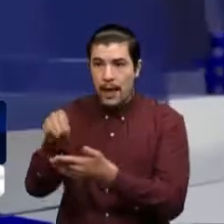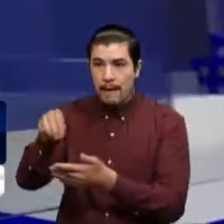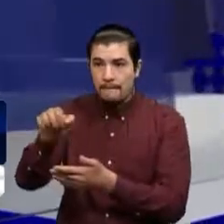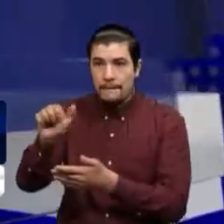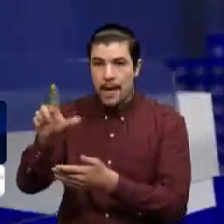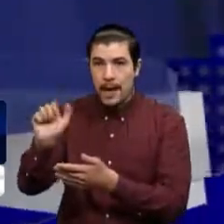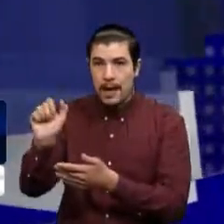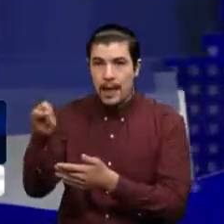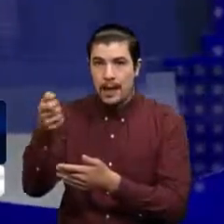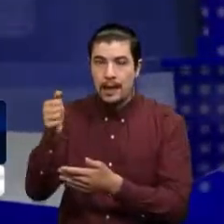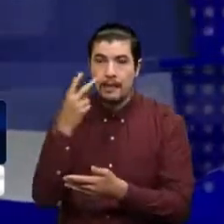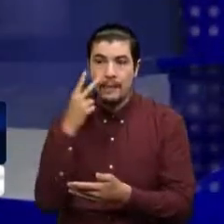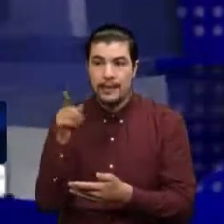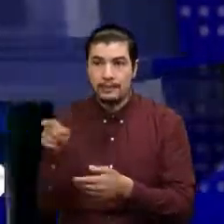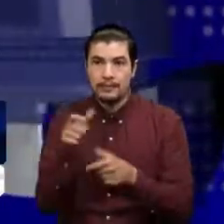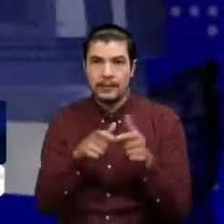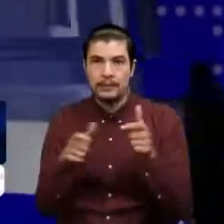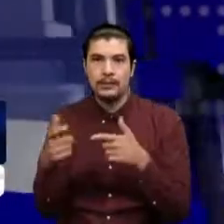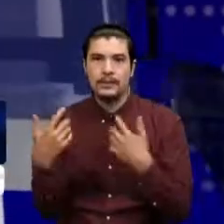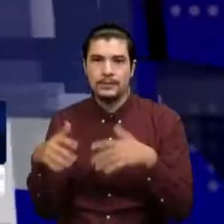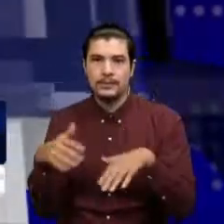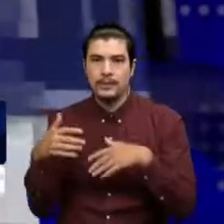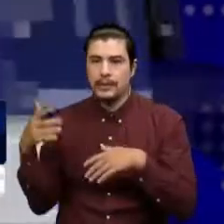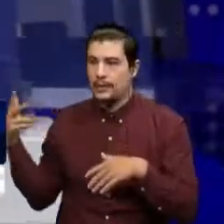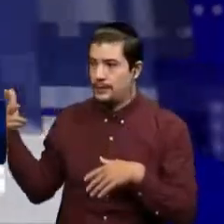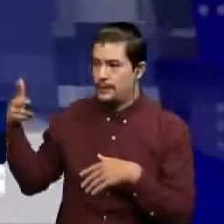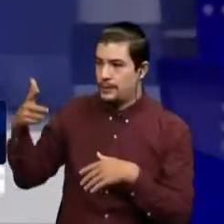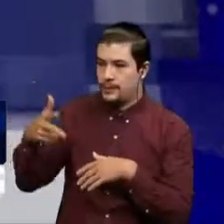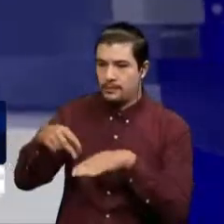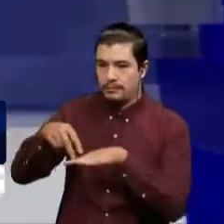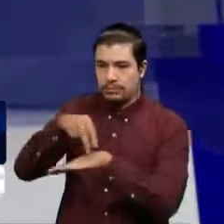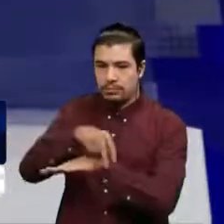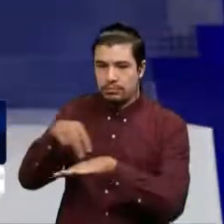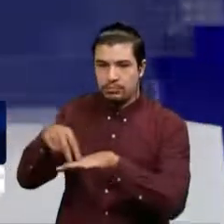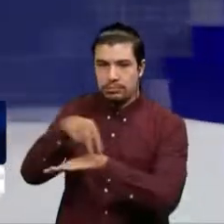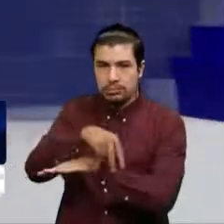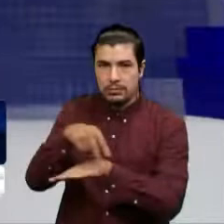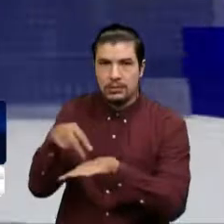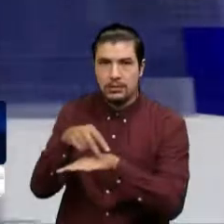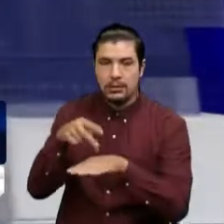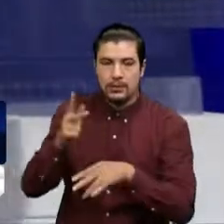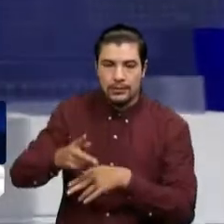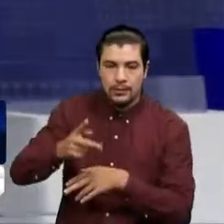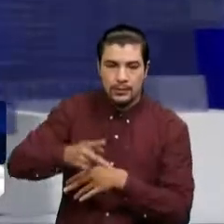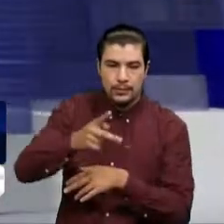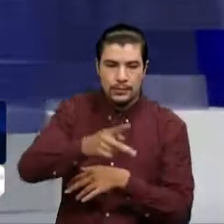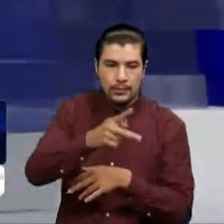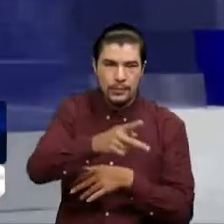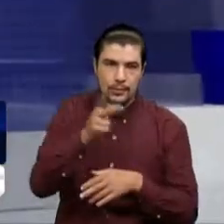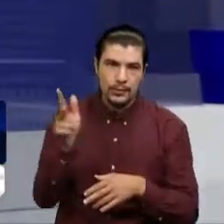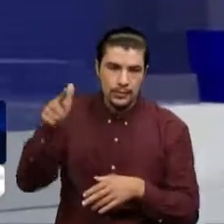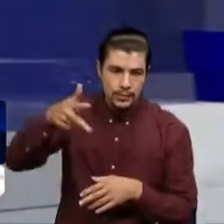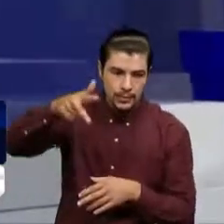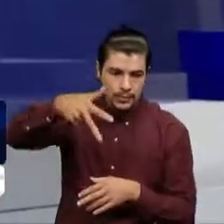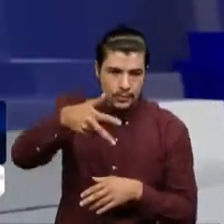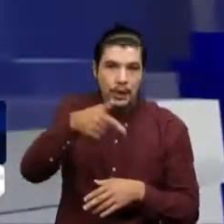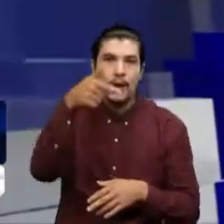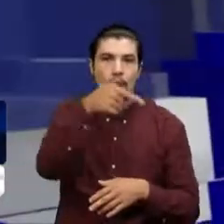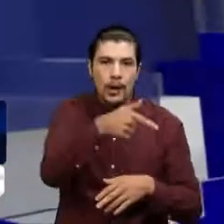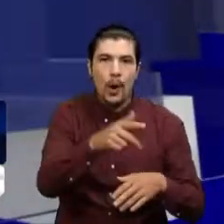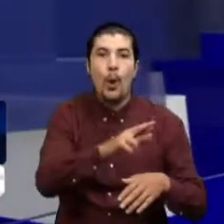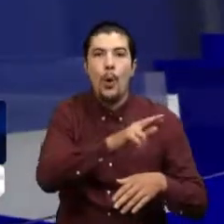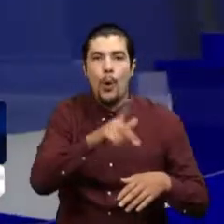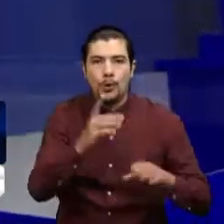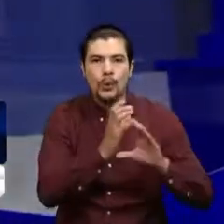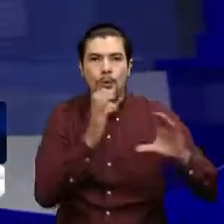realizar transbordo para poder llegar hasta sus destinos. Este transbordo lo hacen en medio de la maquinaria que trabaja en el sector. En las